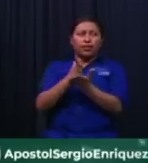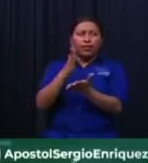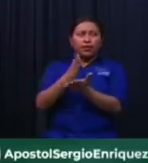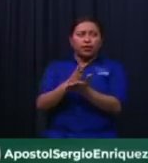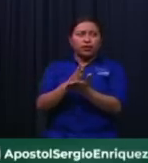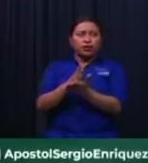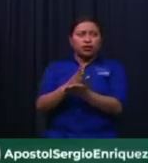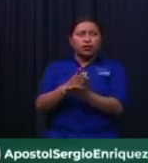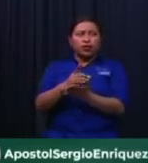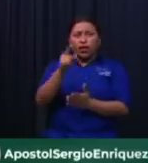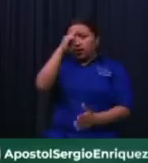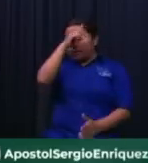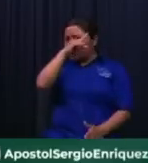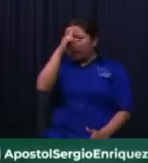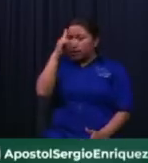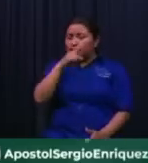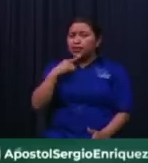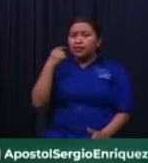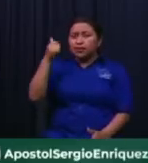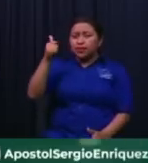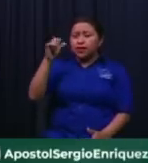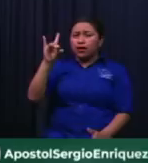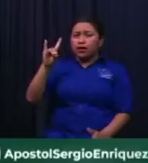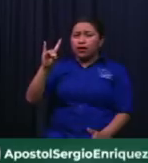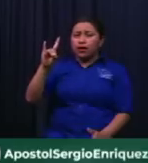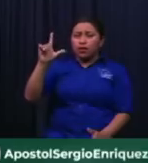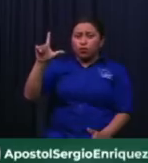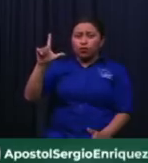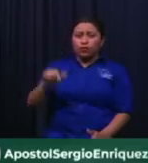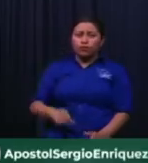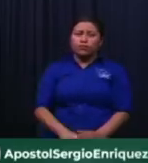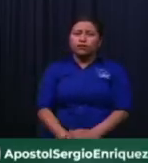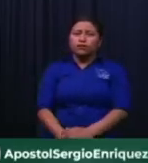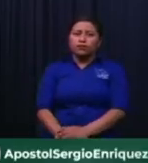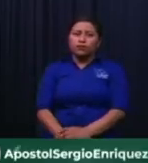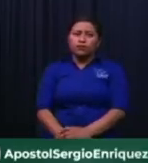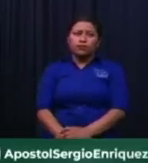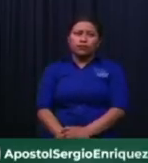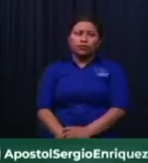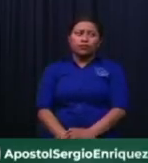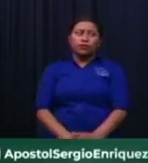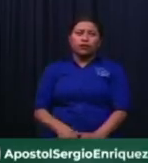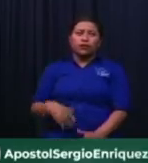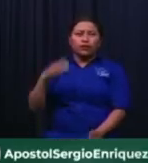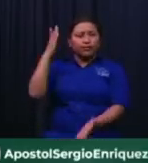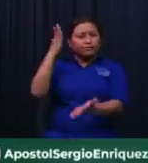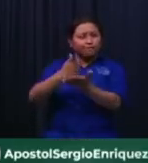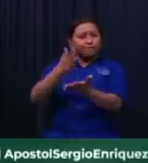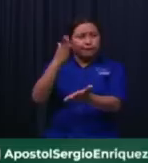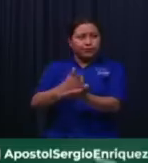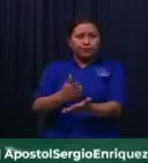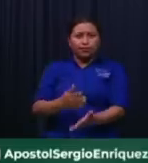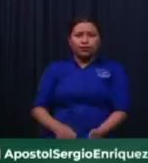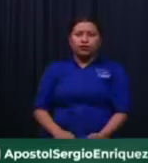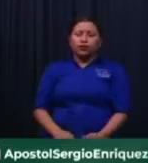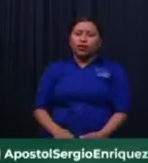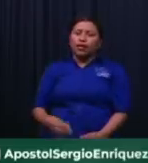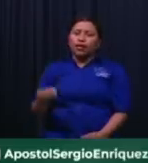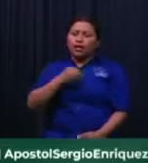y ya había propuesto él el no hacerle daño. Y la necedad lo llevaba a querer matar otra vez a David,